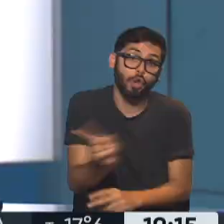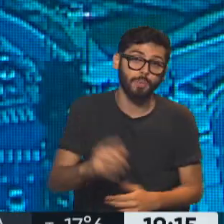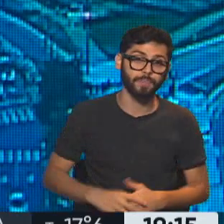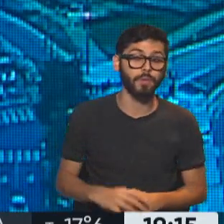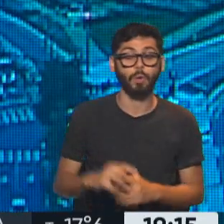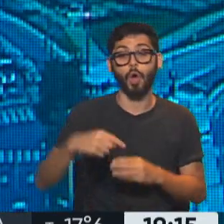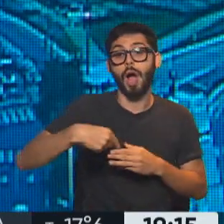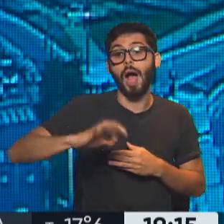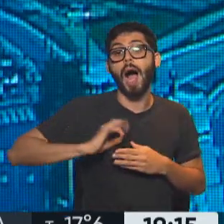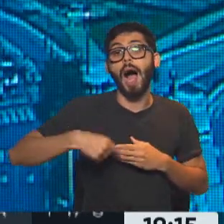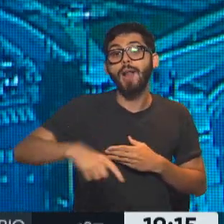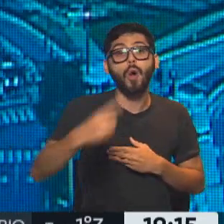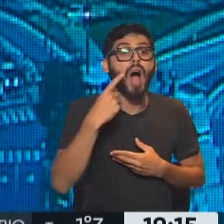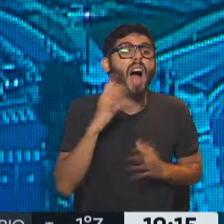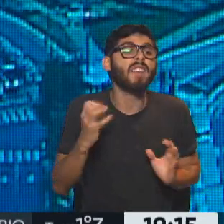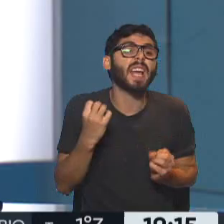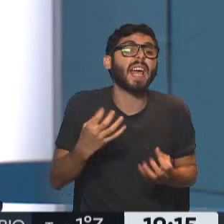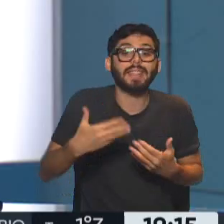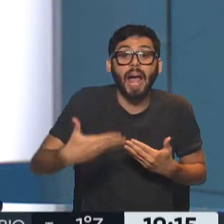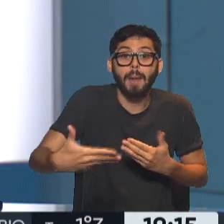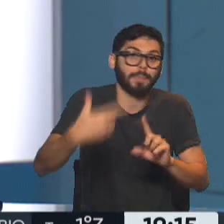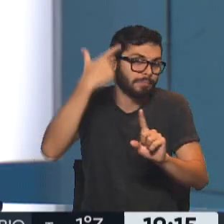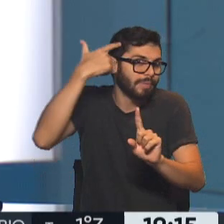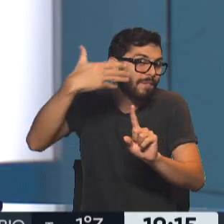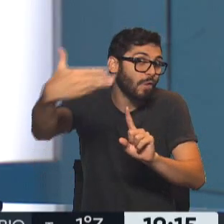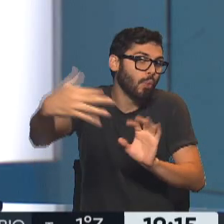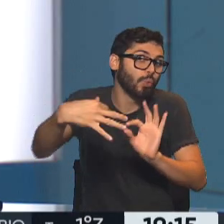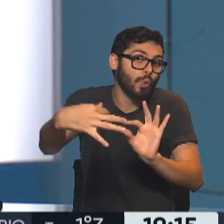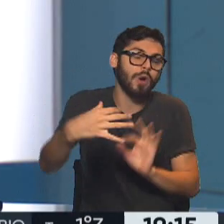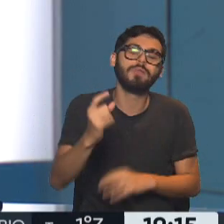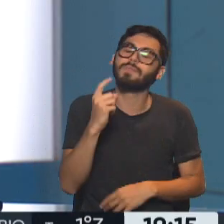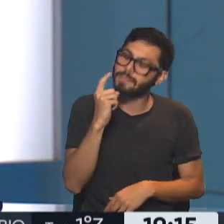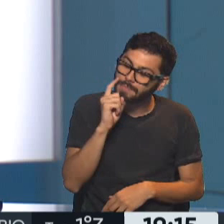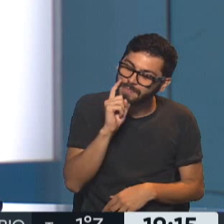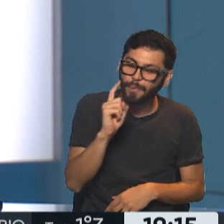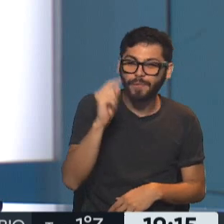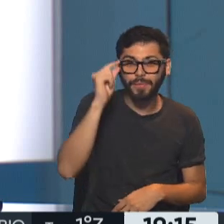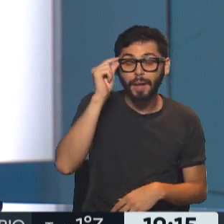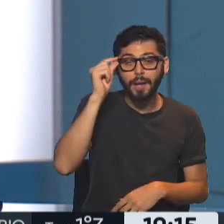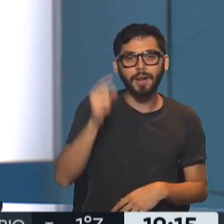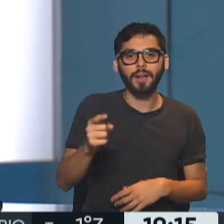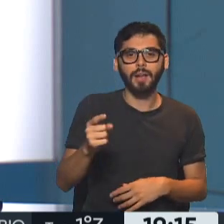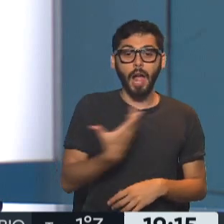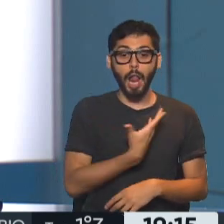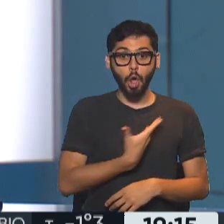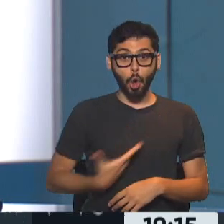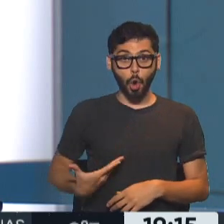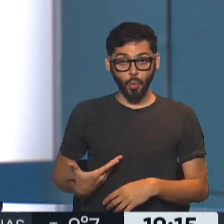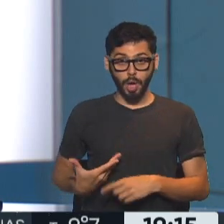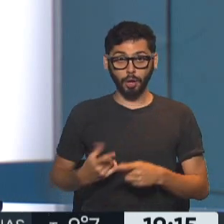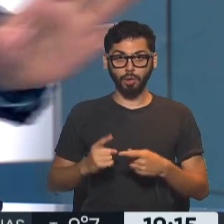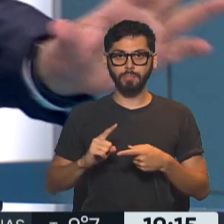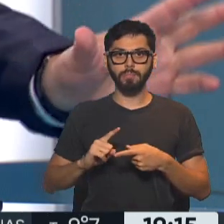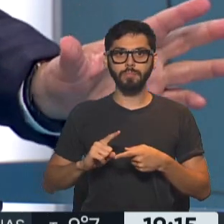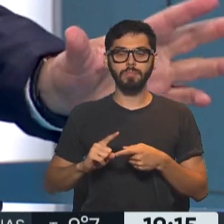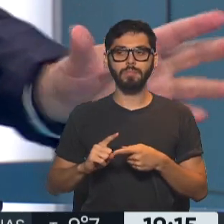supuesto, para ir viendo el futuro, más allá de la Exactamente, previsión. pero fíjate vos que siempre está la posibilidad de que el gobierno tenga una política activa con esto, claro, es